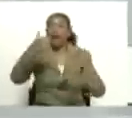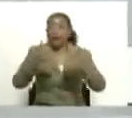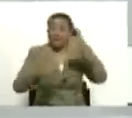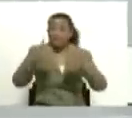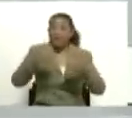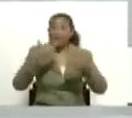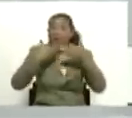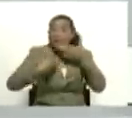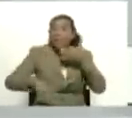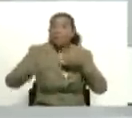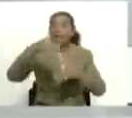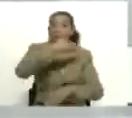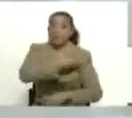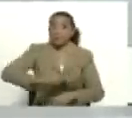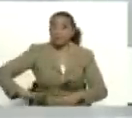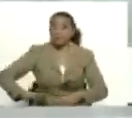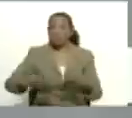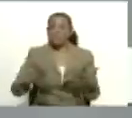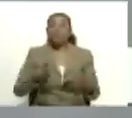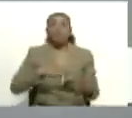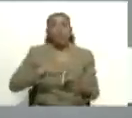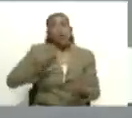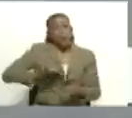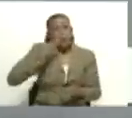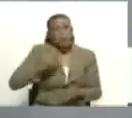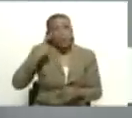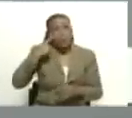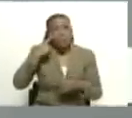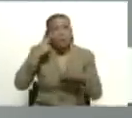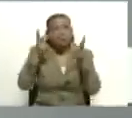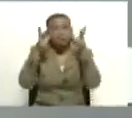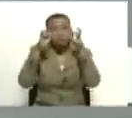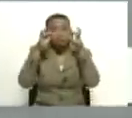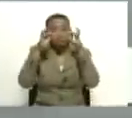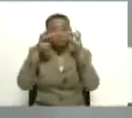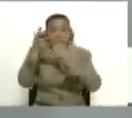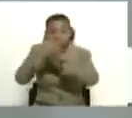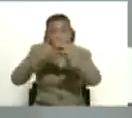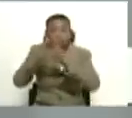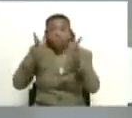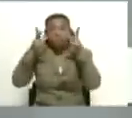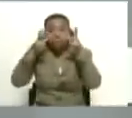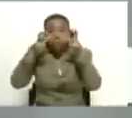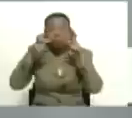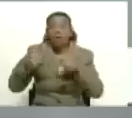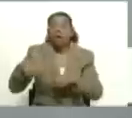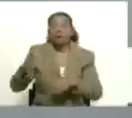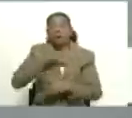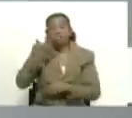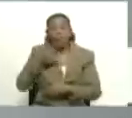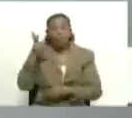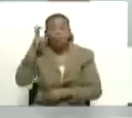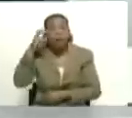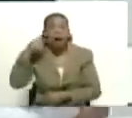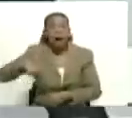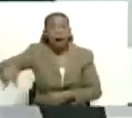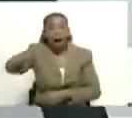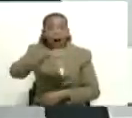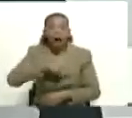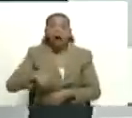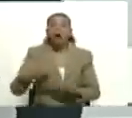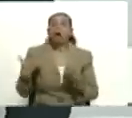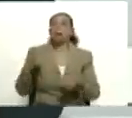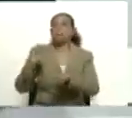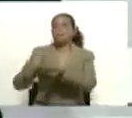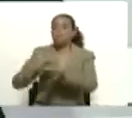también a las primarias. Yo creo que es importante que el pueblo sepa. Aquí está Carlos Prosperi, respaldo el llamado de consenso